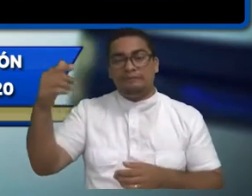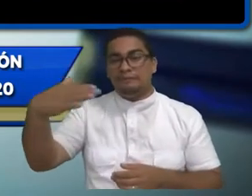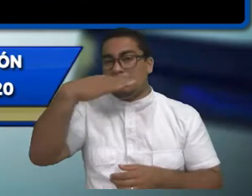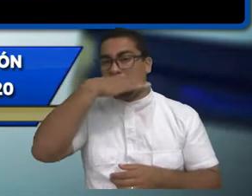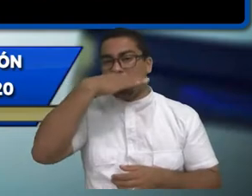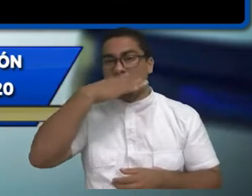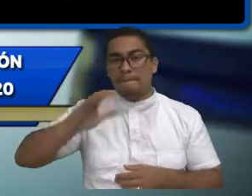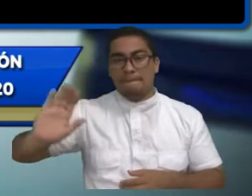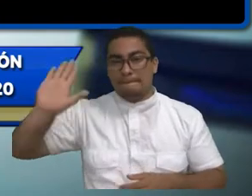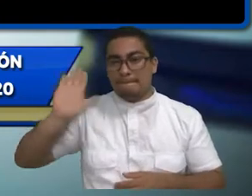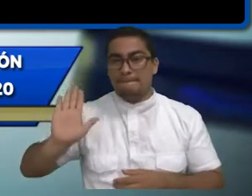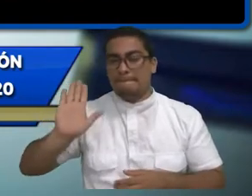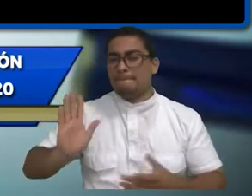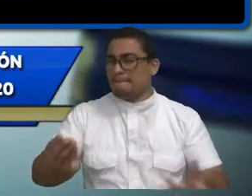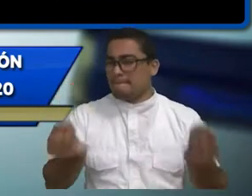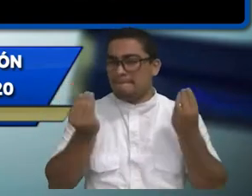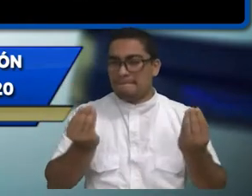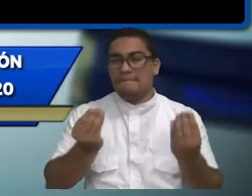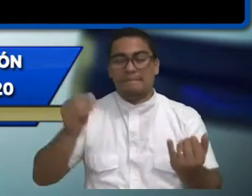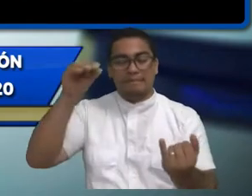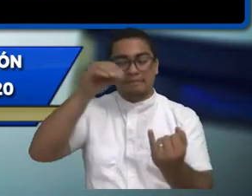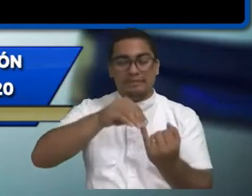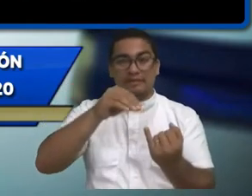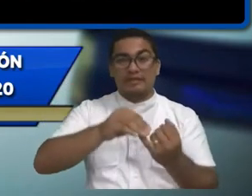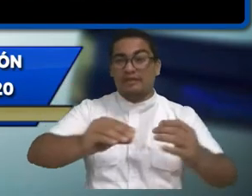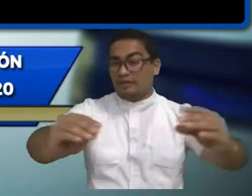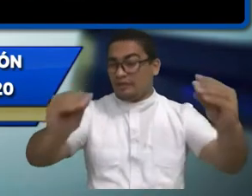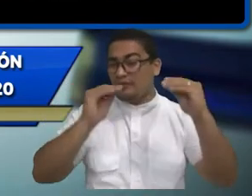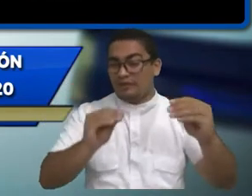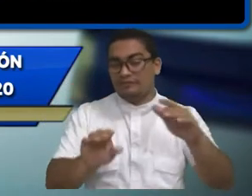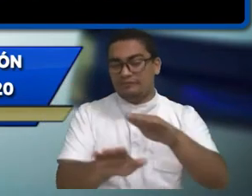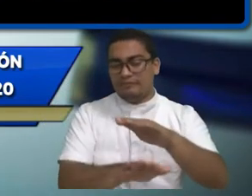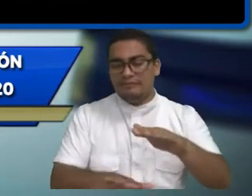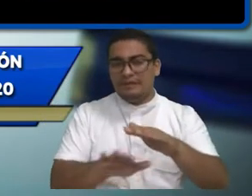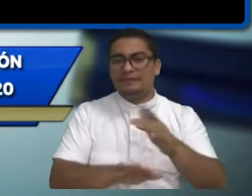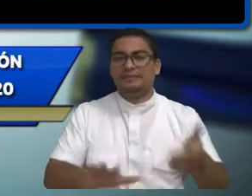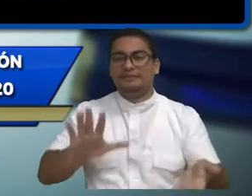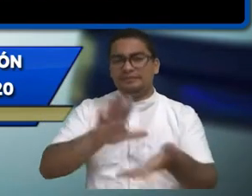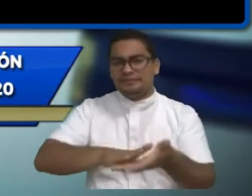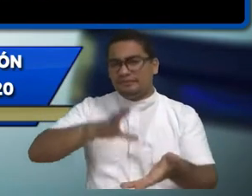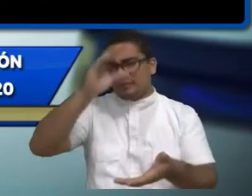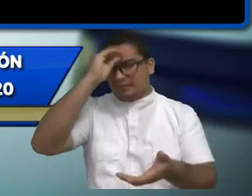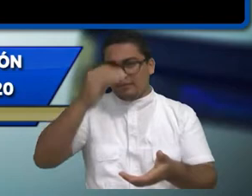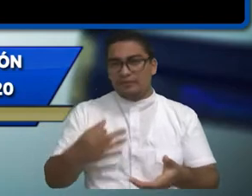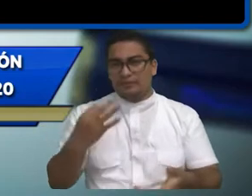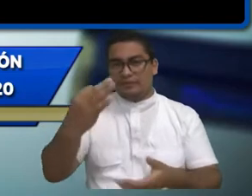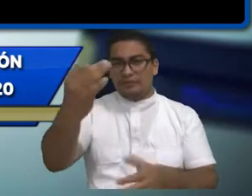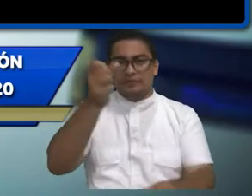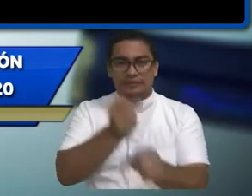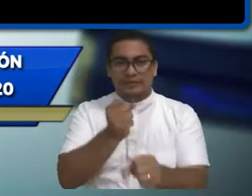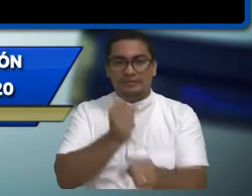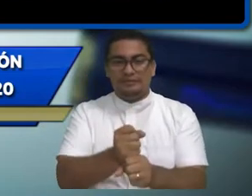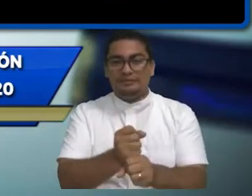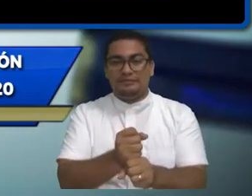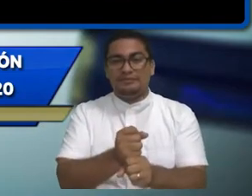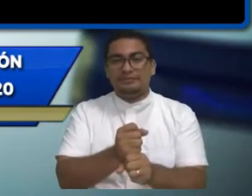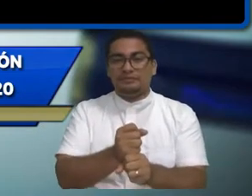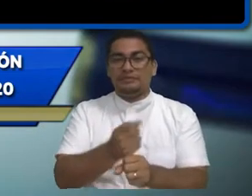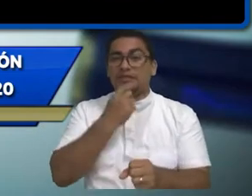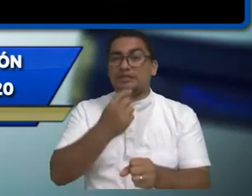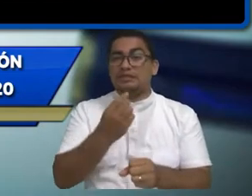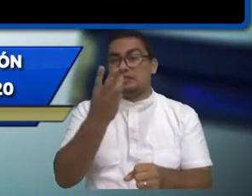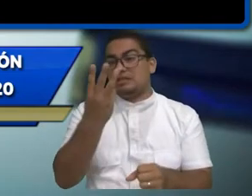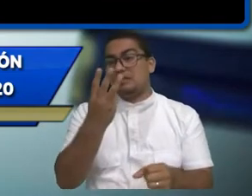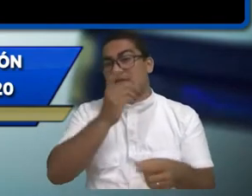educación técnica como ya bien lo decía usted por el hecho de que te estás preparando para un trabajo sea un protagonista que está desde tres